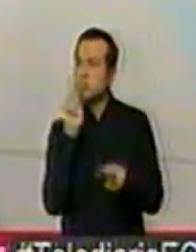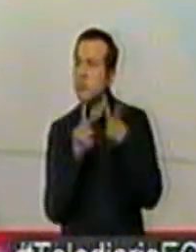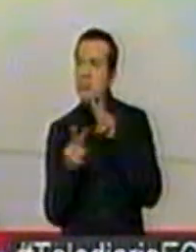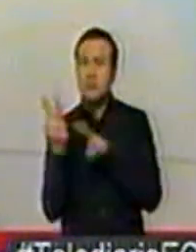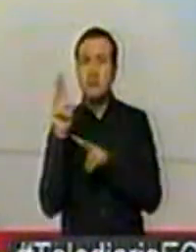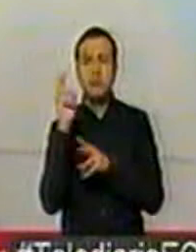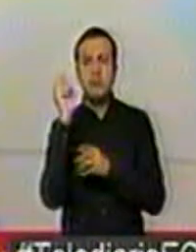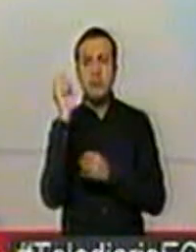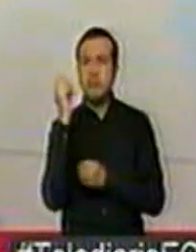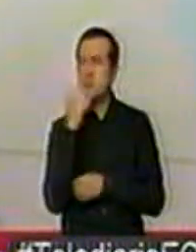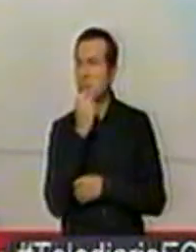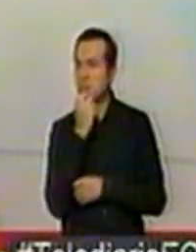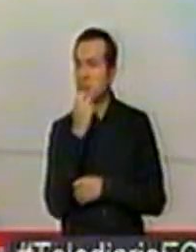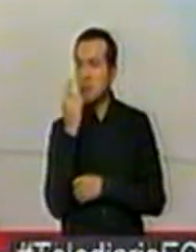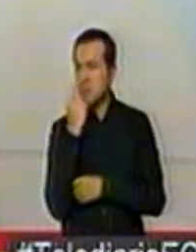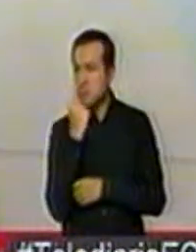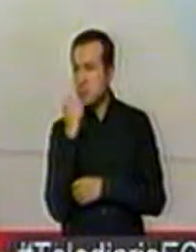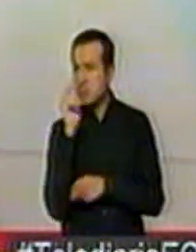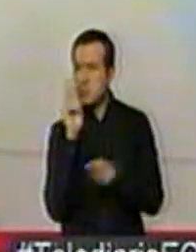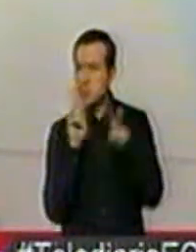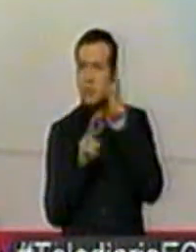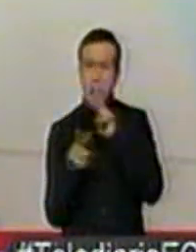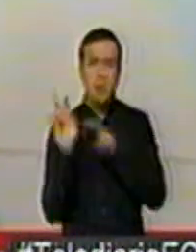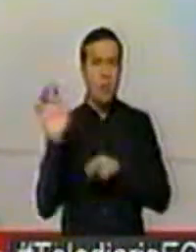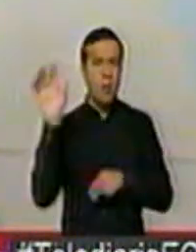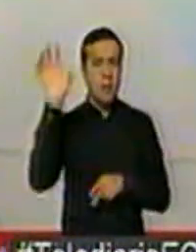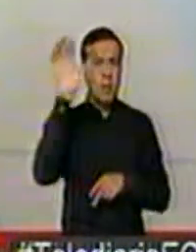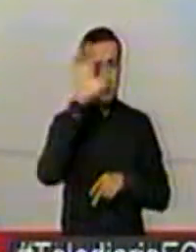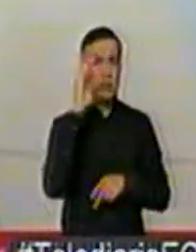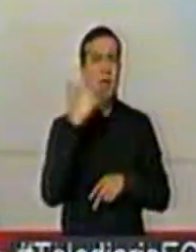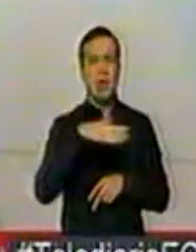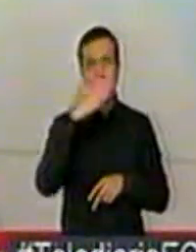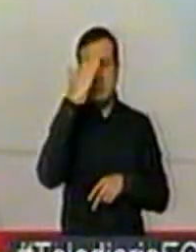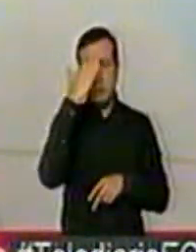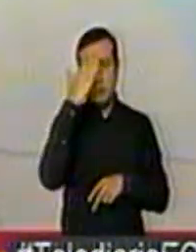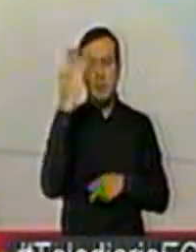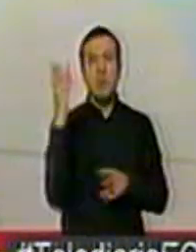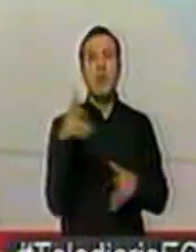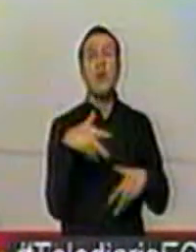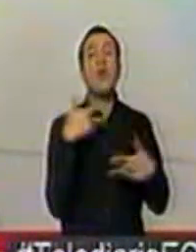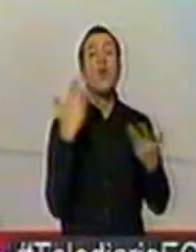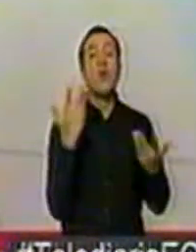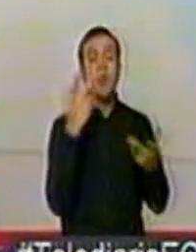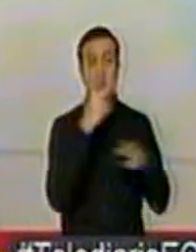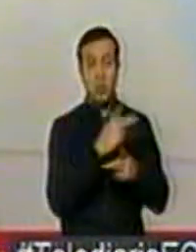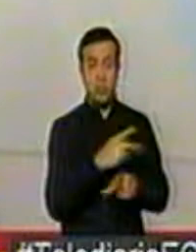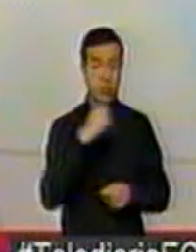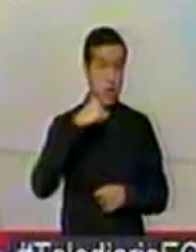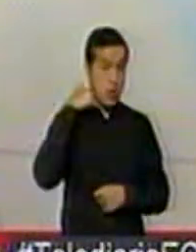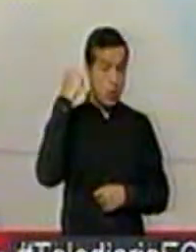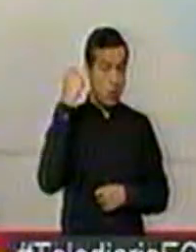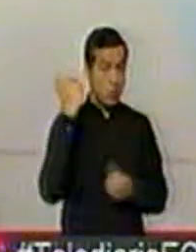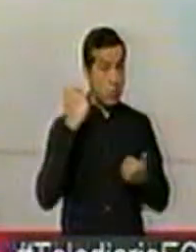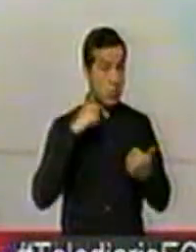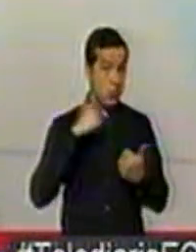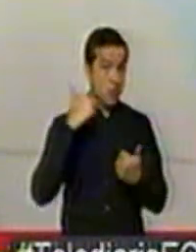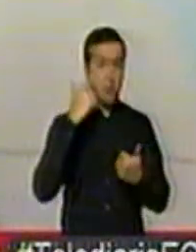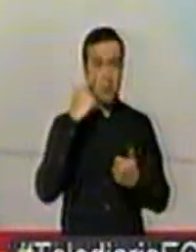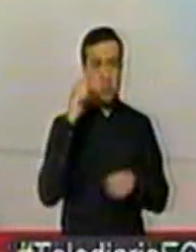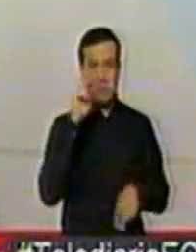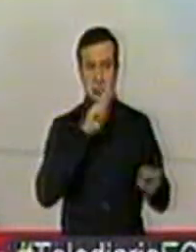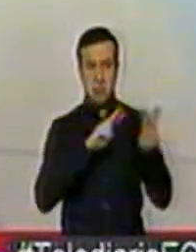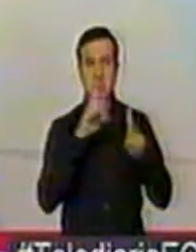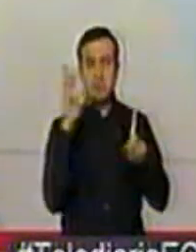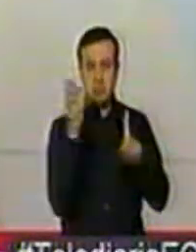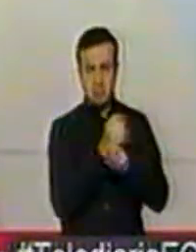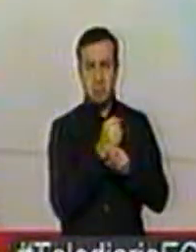levantamiento de información muy importante y tenemos justamente el mapeo de cómo está funcionando el sistema de protección de derechos. Logramos también